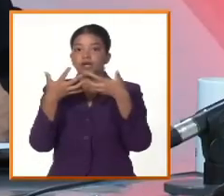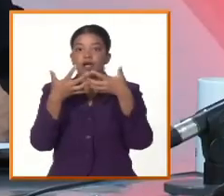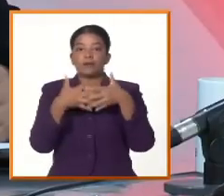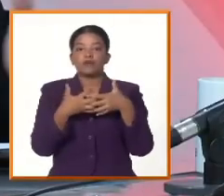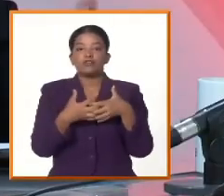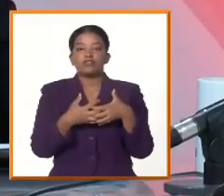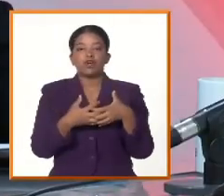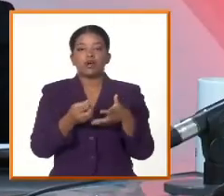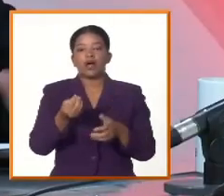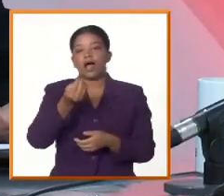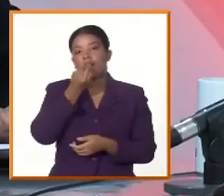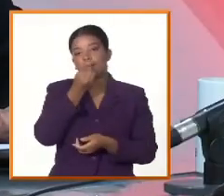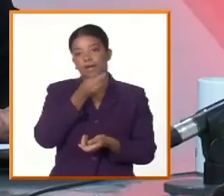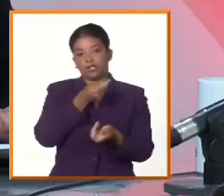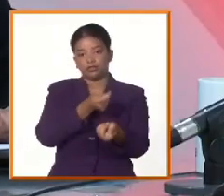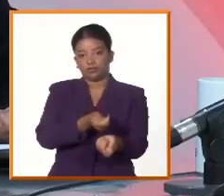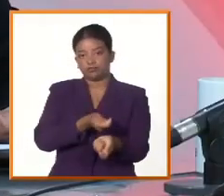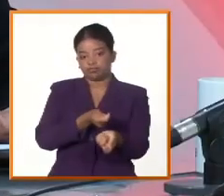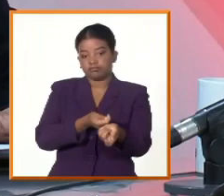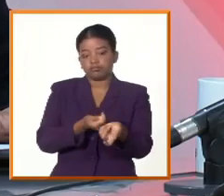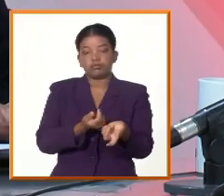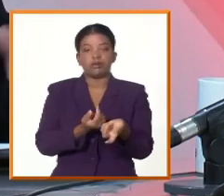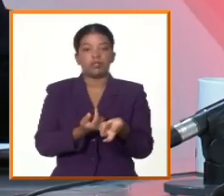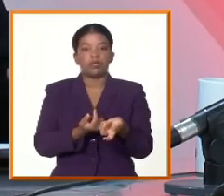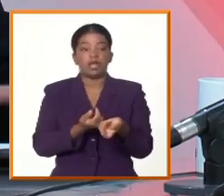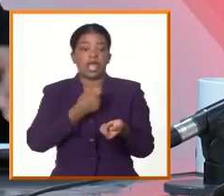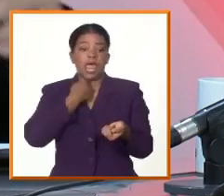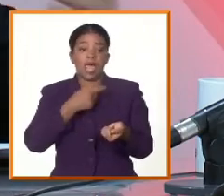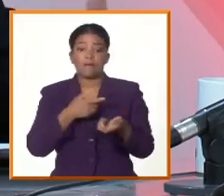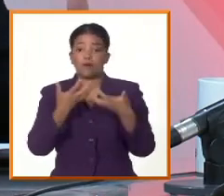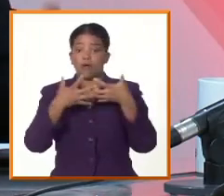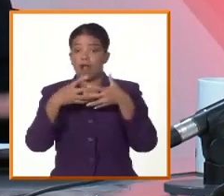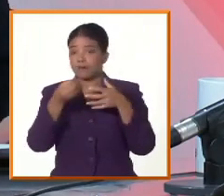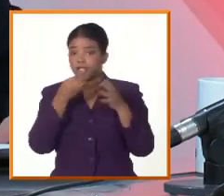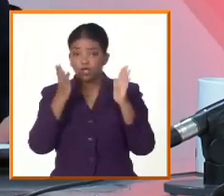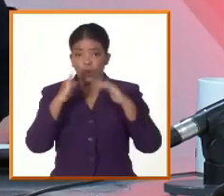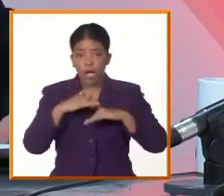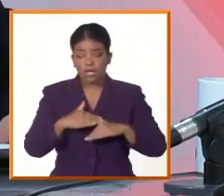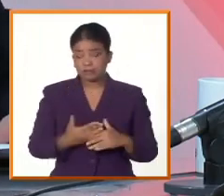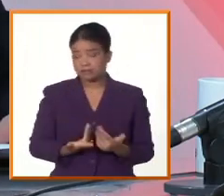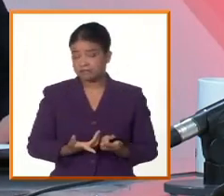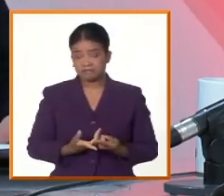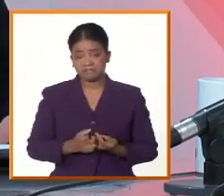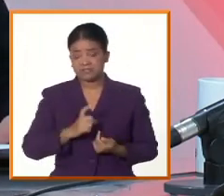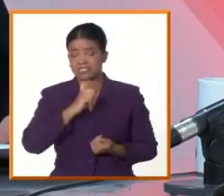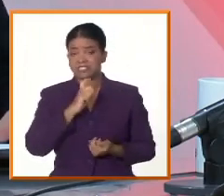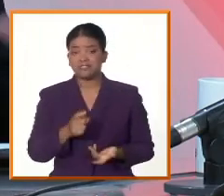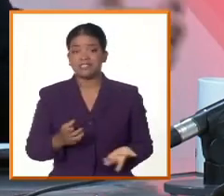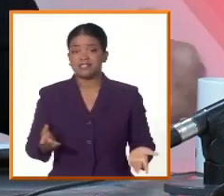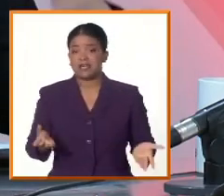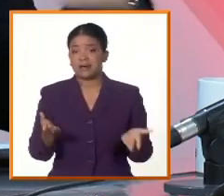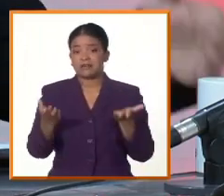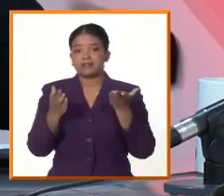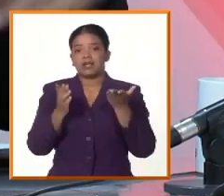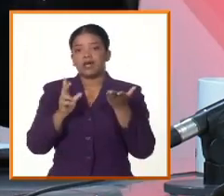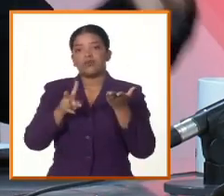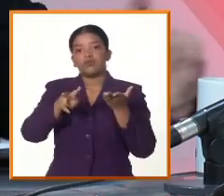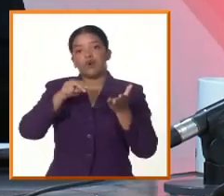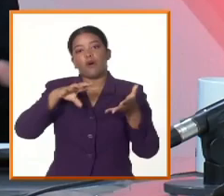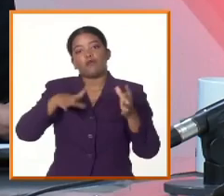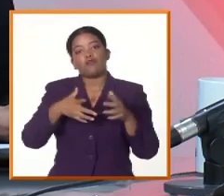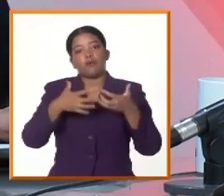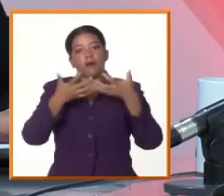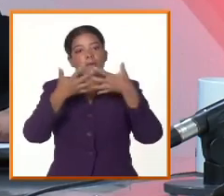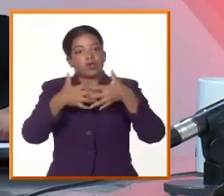haber industria si no hay producción de alimentos pues no se podrá avanzar y por otro lado también el desarrollo de nuevas formas productivas en